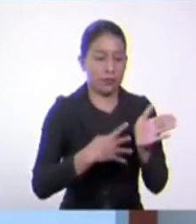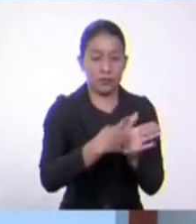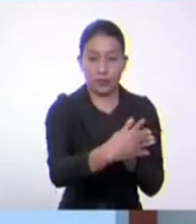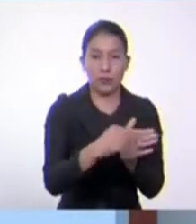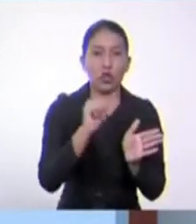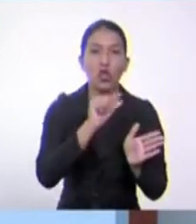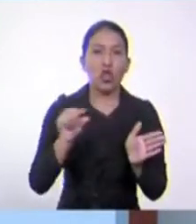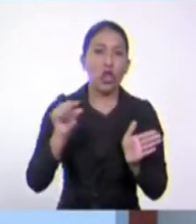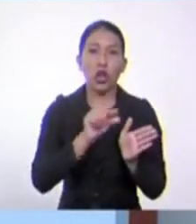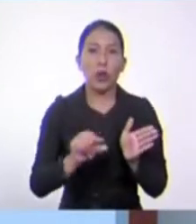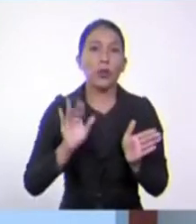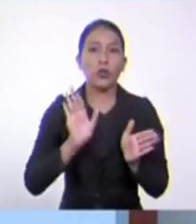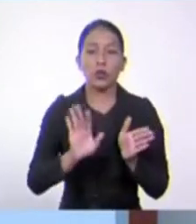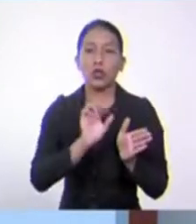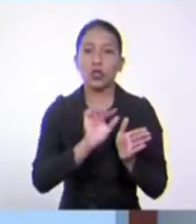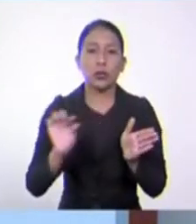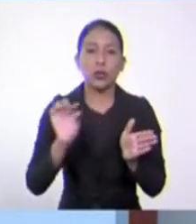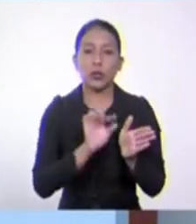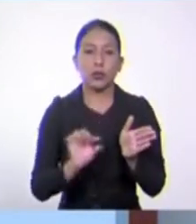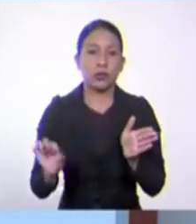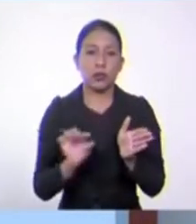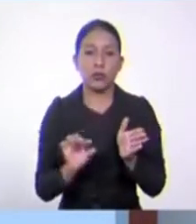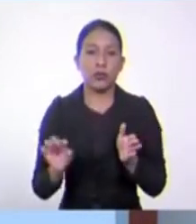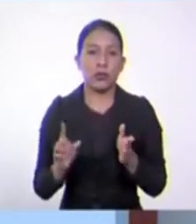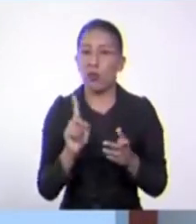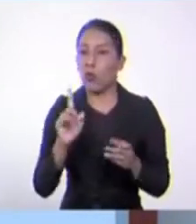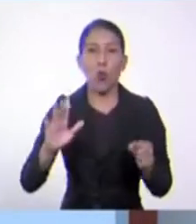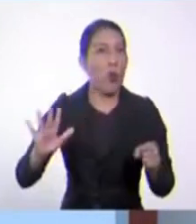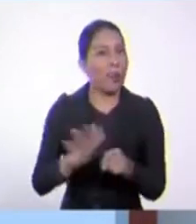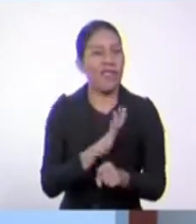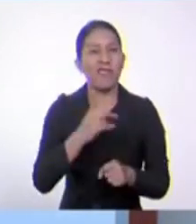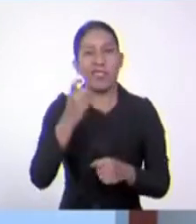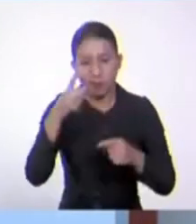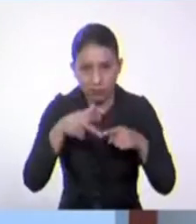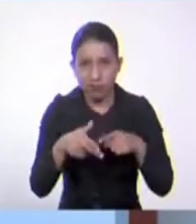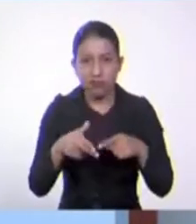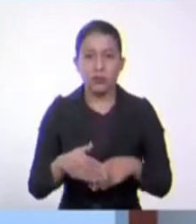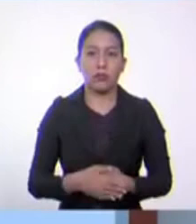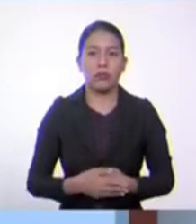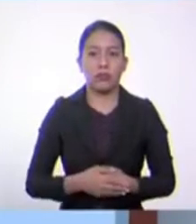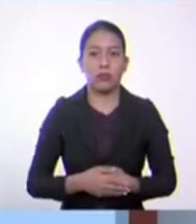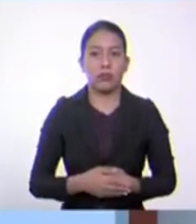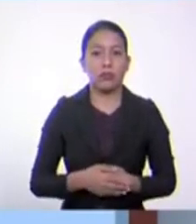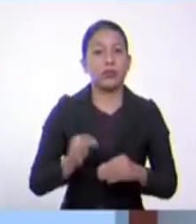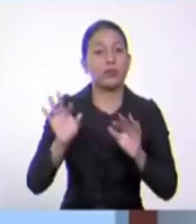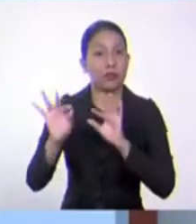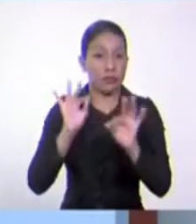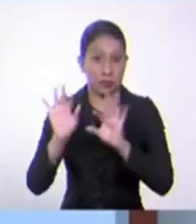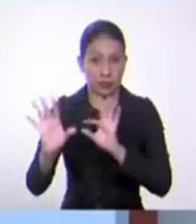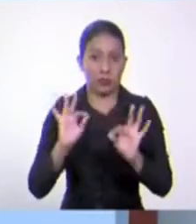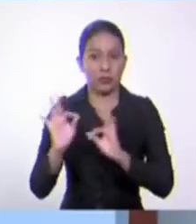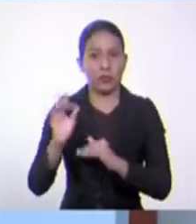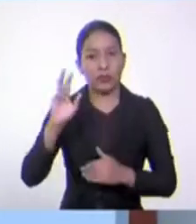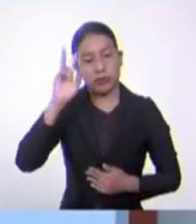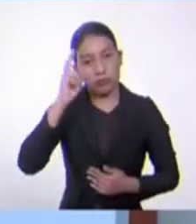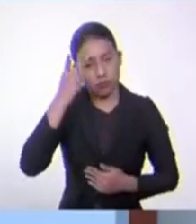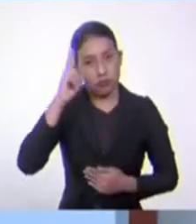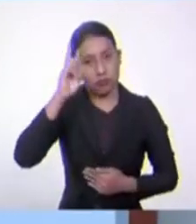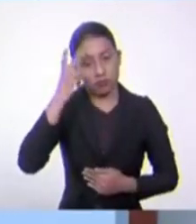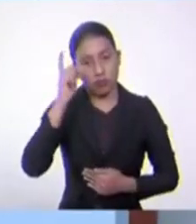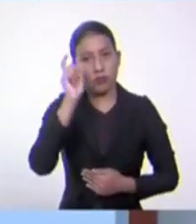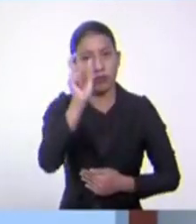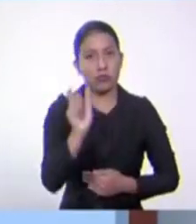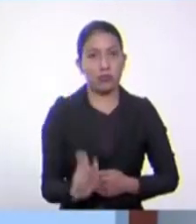nombres científicos incompletos y tenemos también algunos significados de las